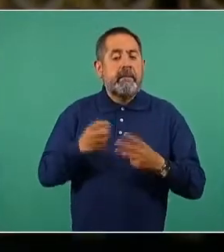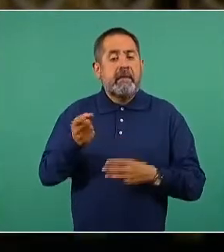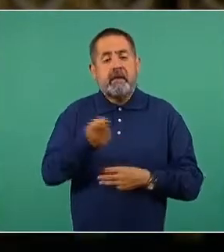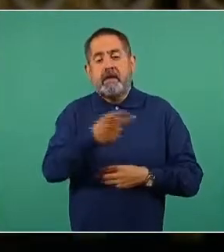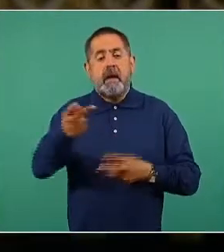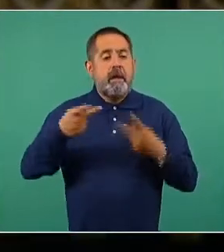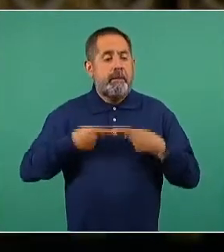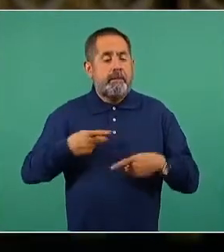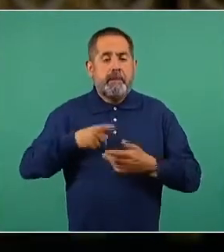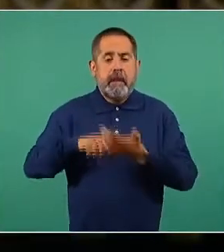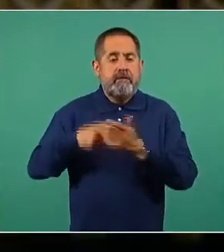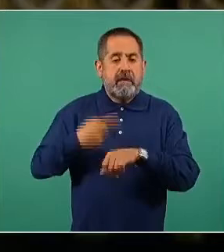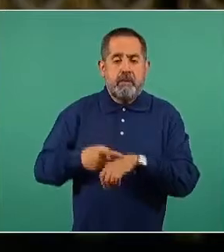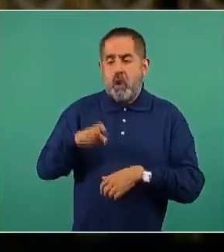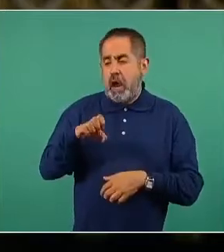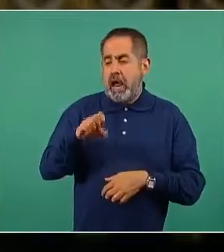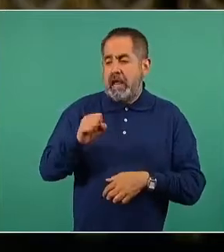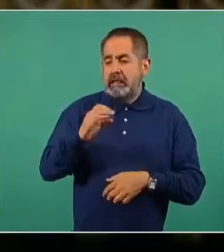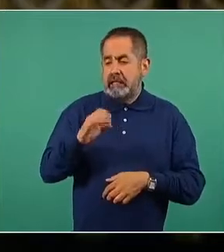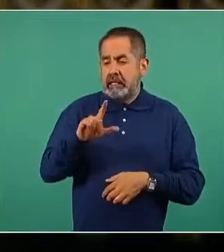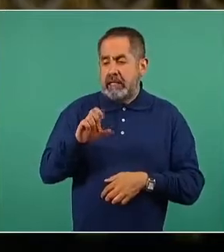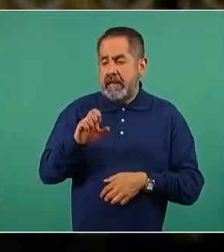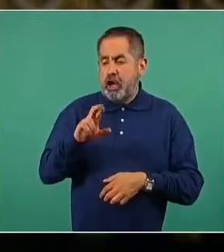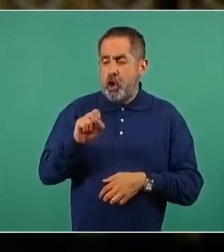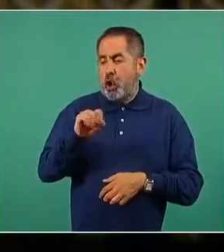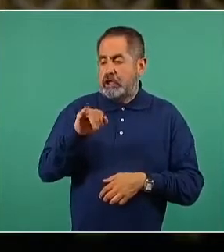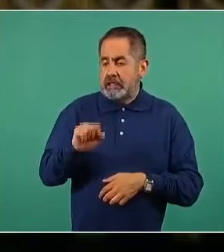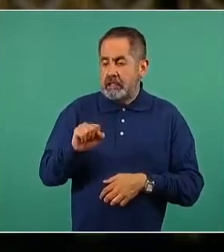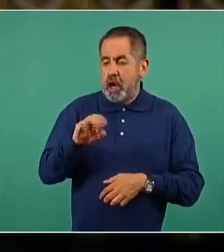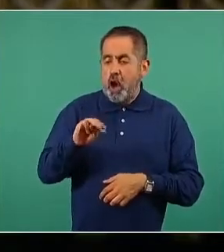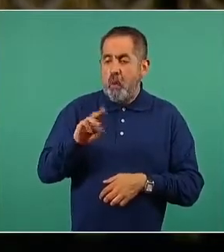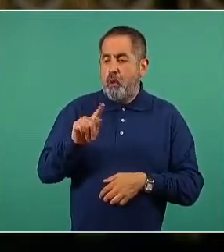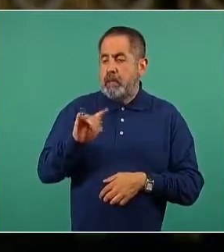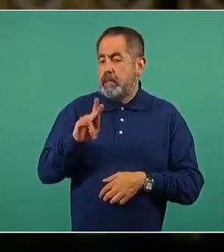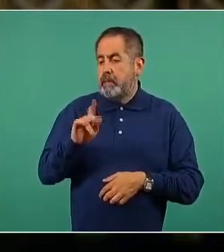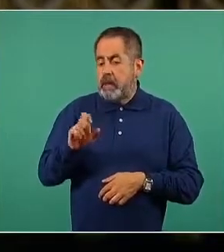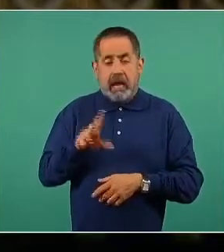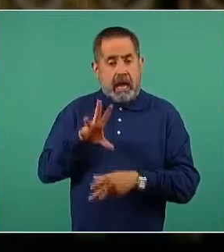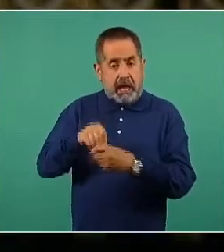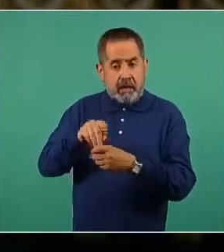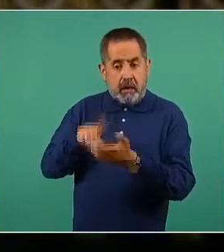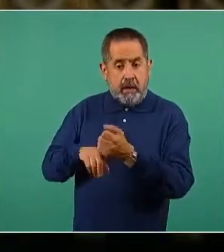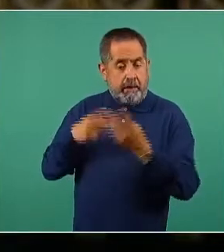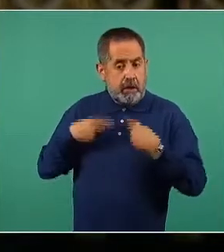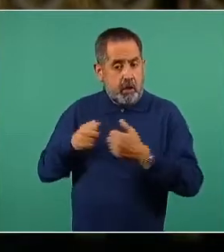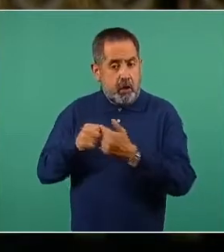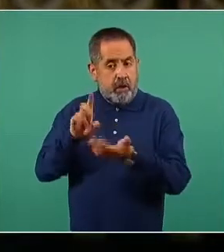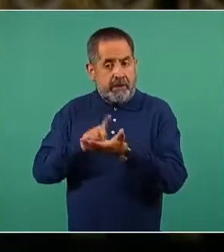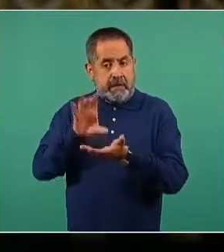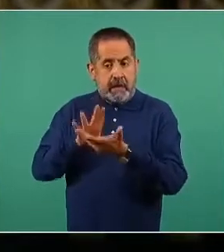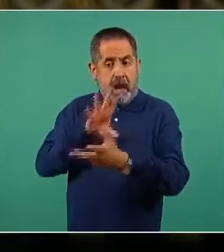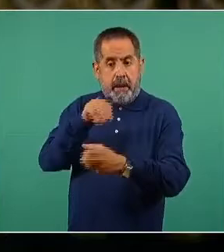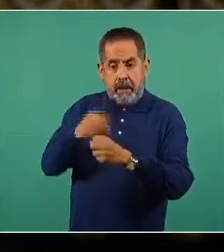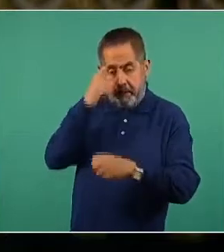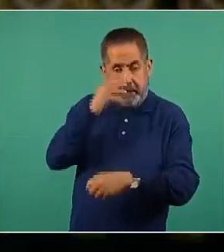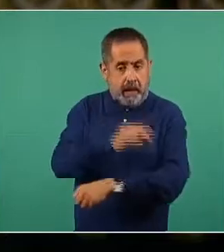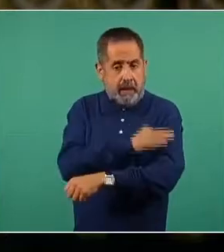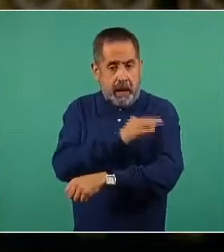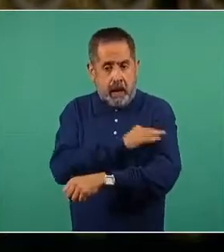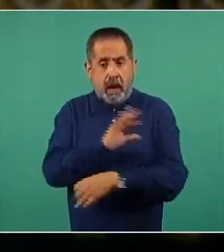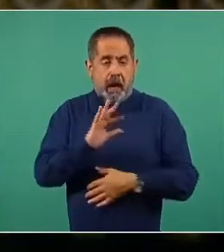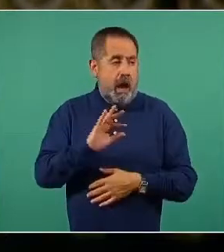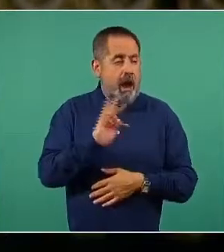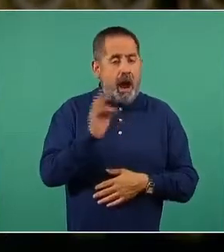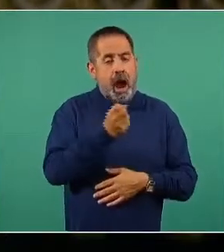tienen esclerosis múltiple, ¿también estarán considerados dentro de la población con capacidades diferentes para vacunar? Ya que hay